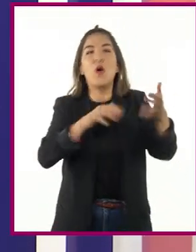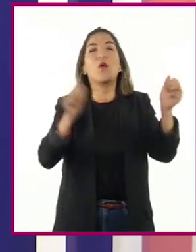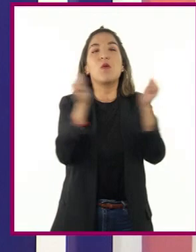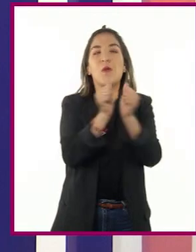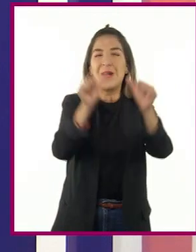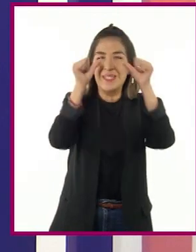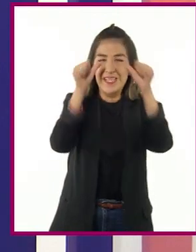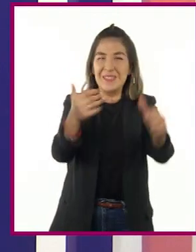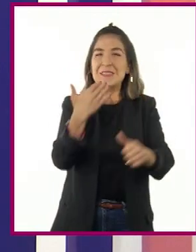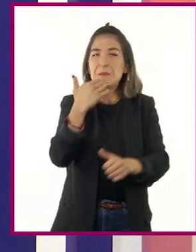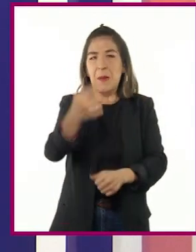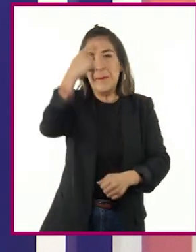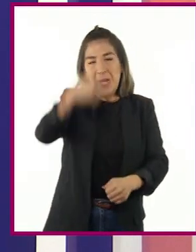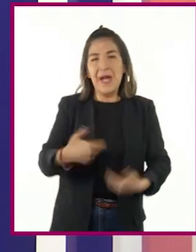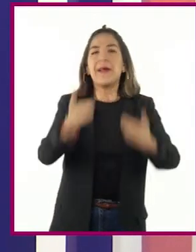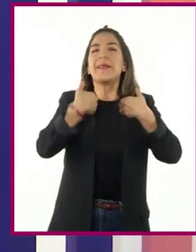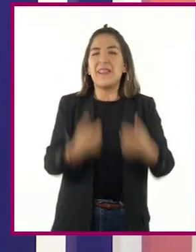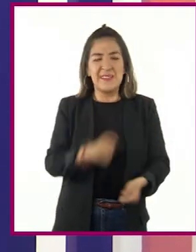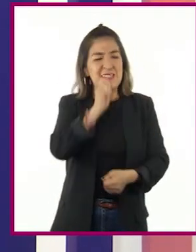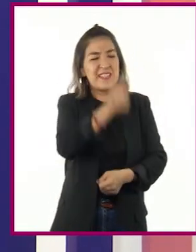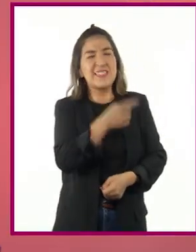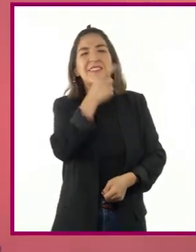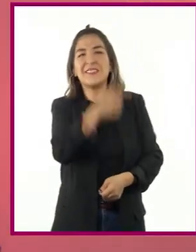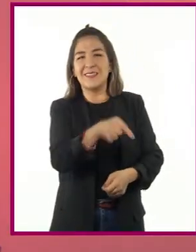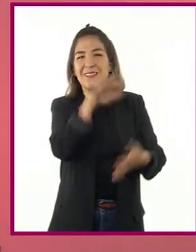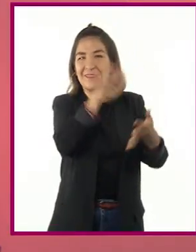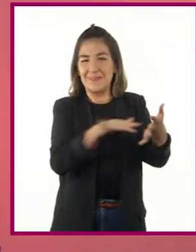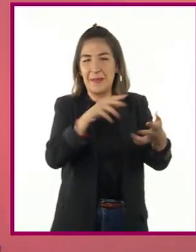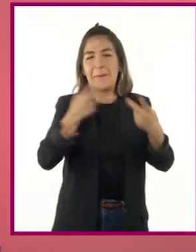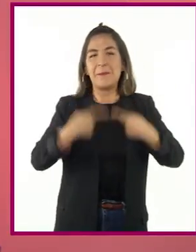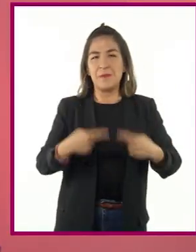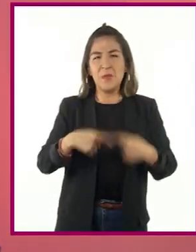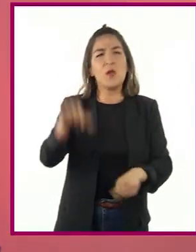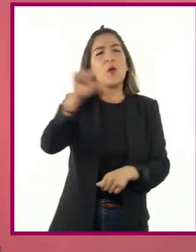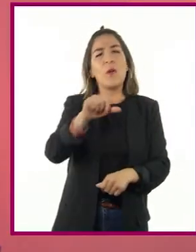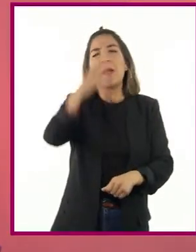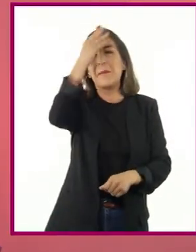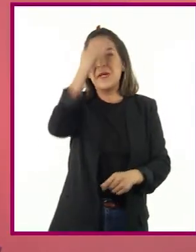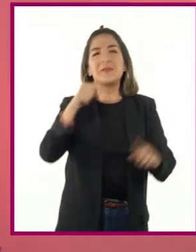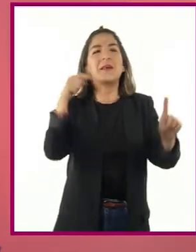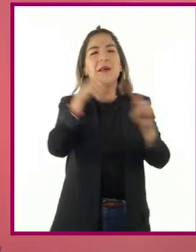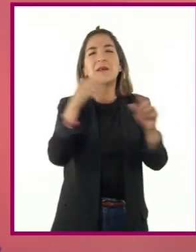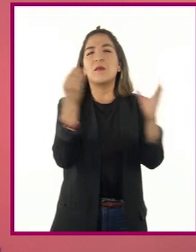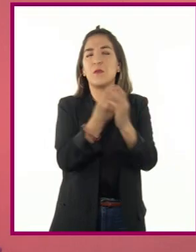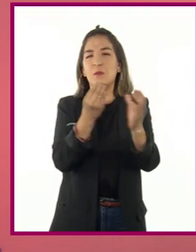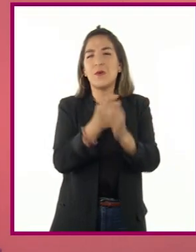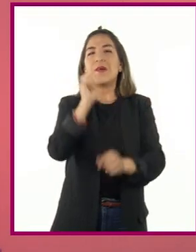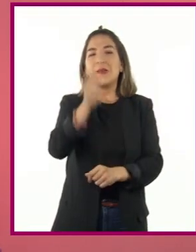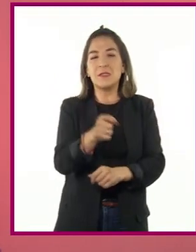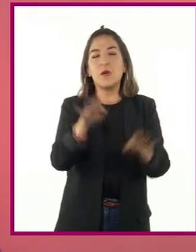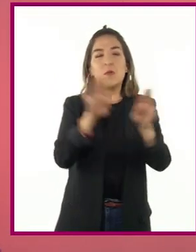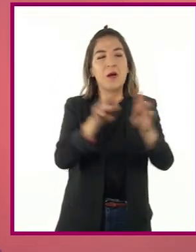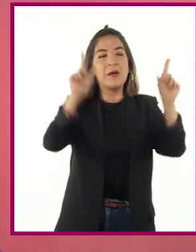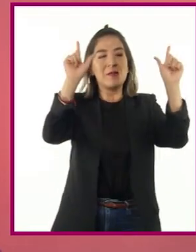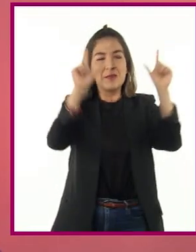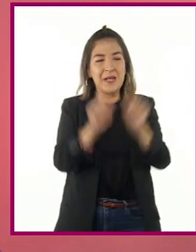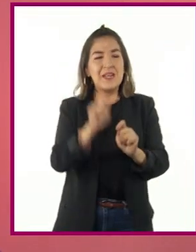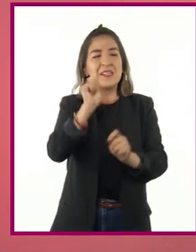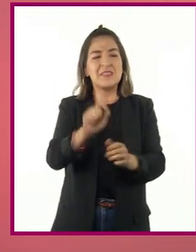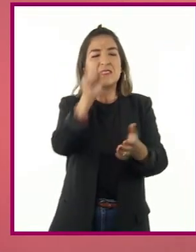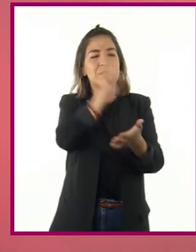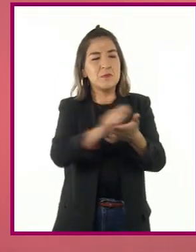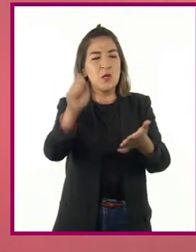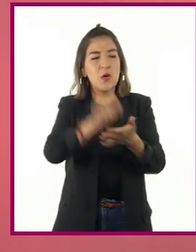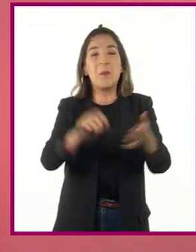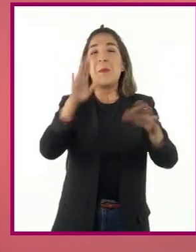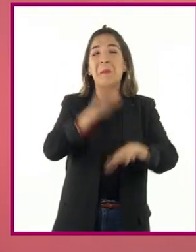atención para entender lo que quiere decir el autor. El aprendizaje esperado de esta sesión fue: sistematiza los pasajes más